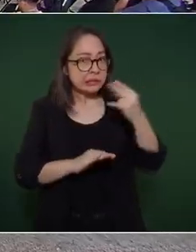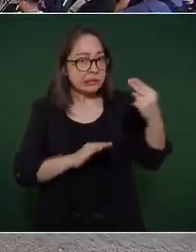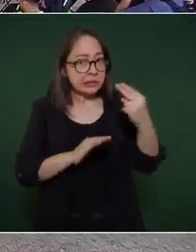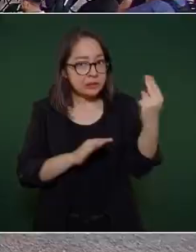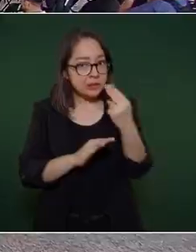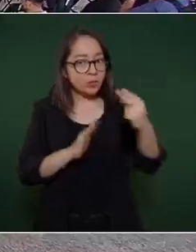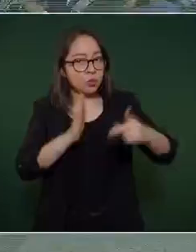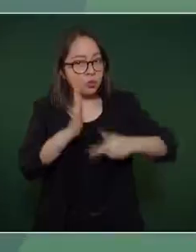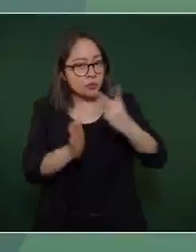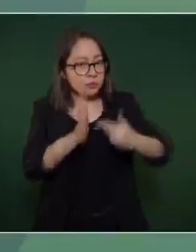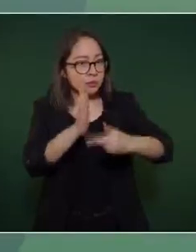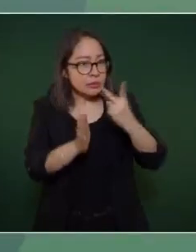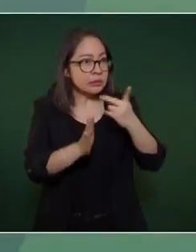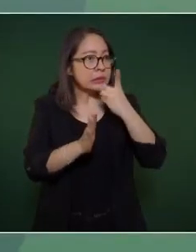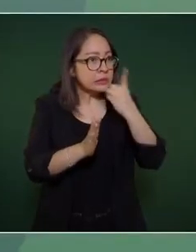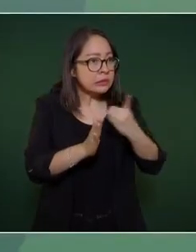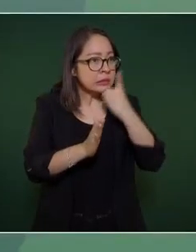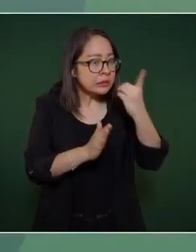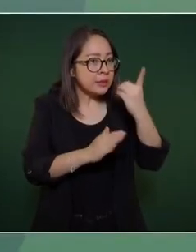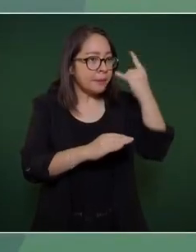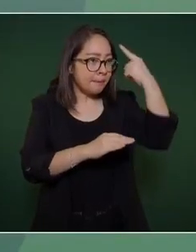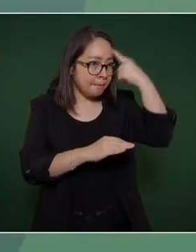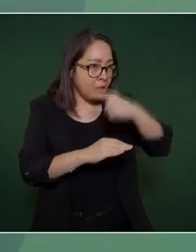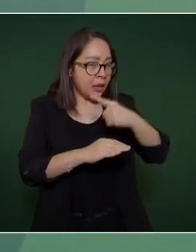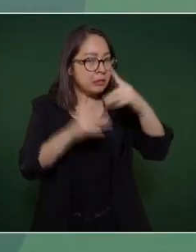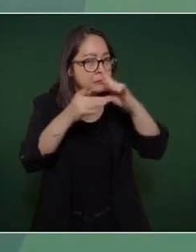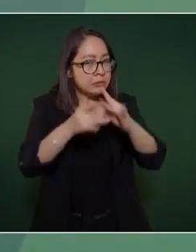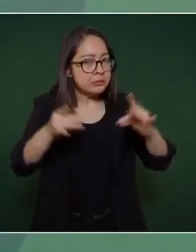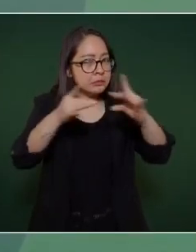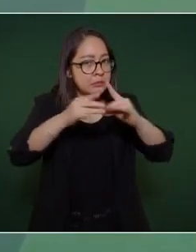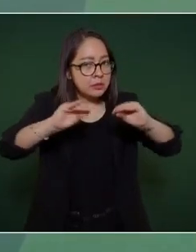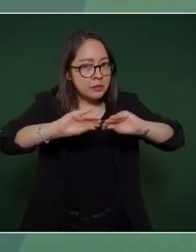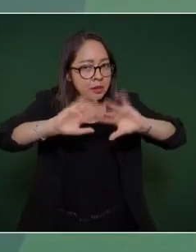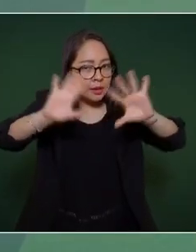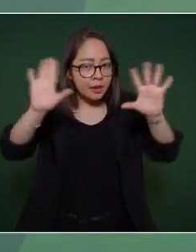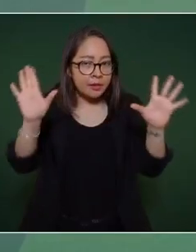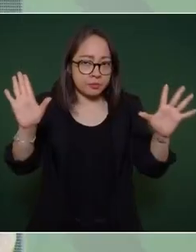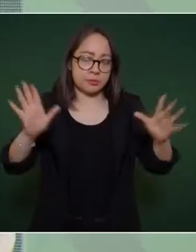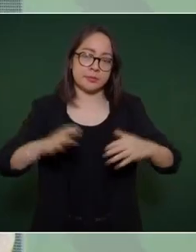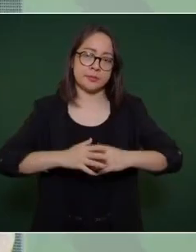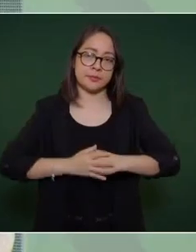porque es una labor de concientización, de politización.